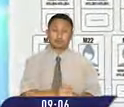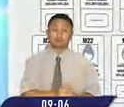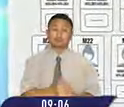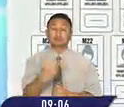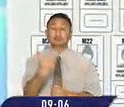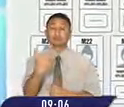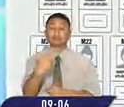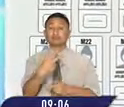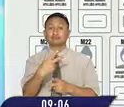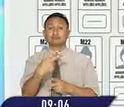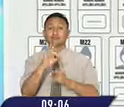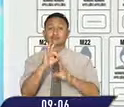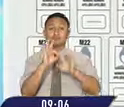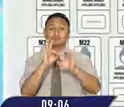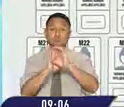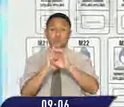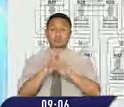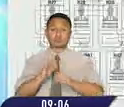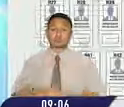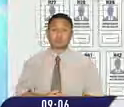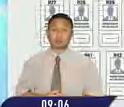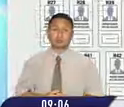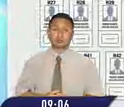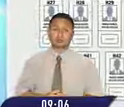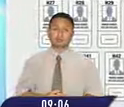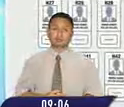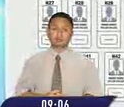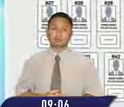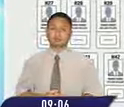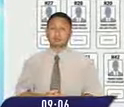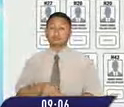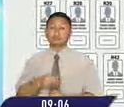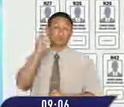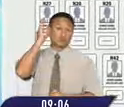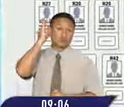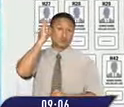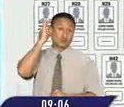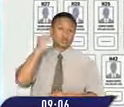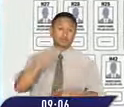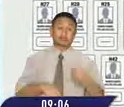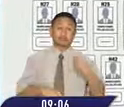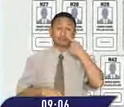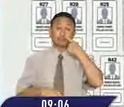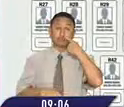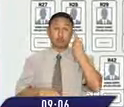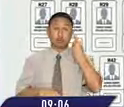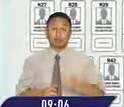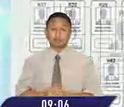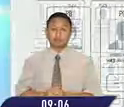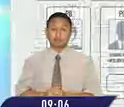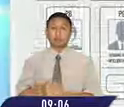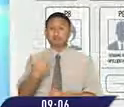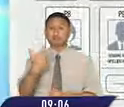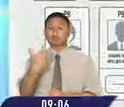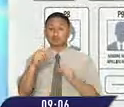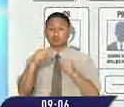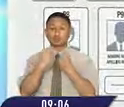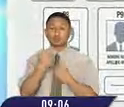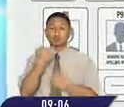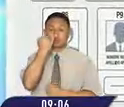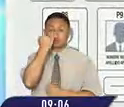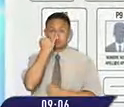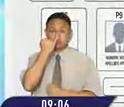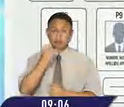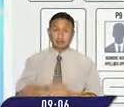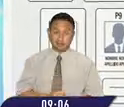Consejo de Participación Ciudadana y Control Social, una de mujeres, otra de hombres y la tercera de pueblos y nacionalidades